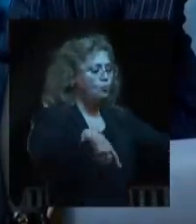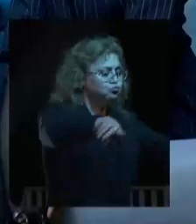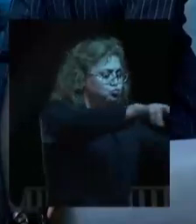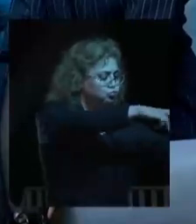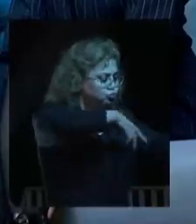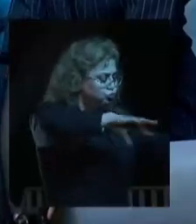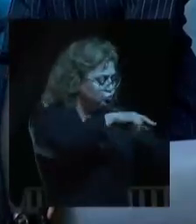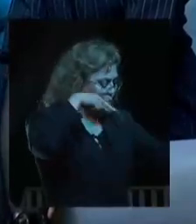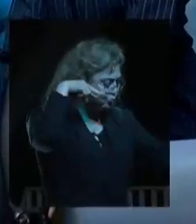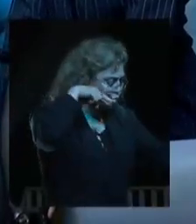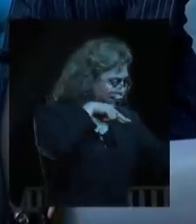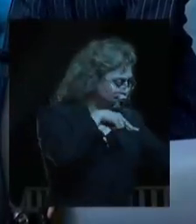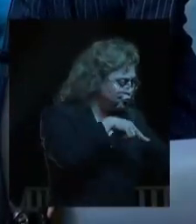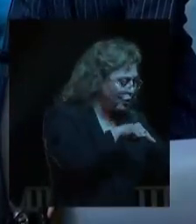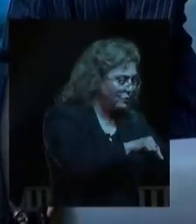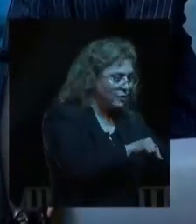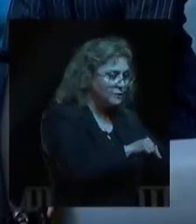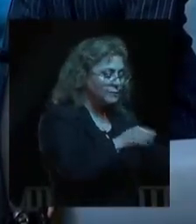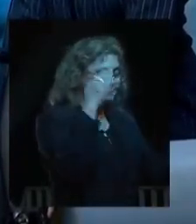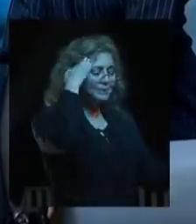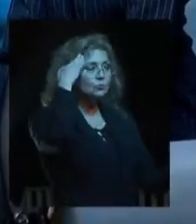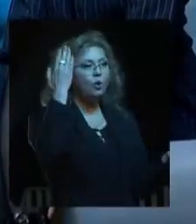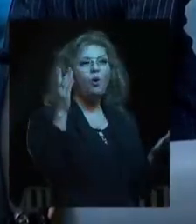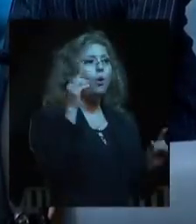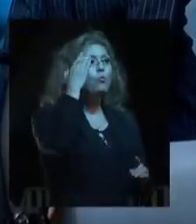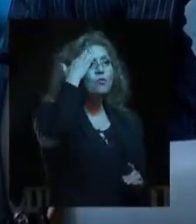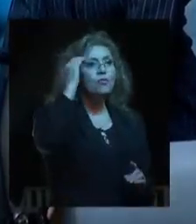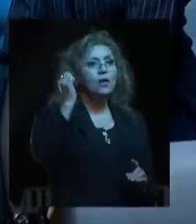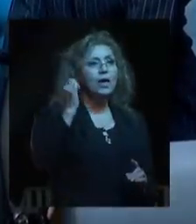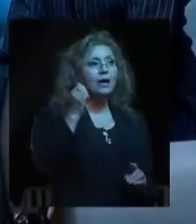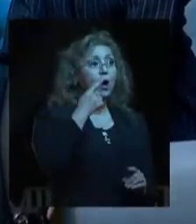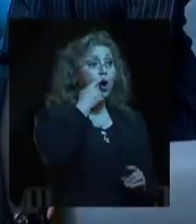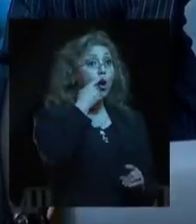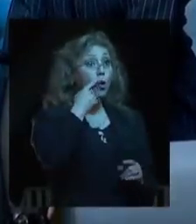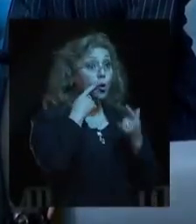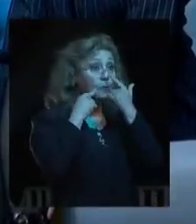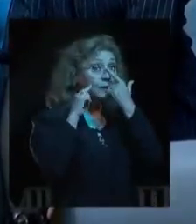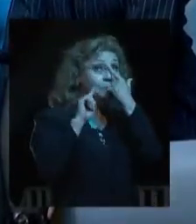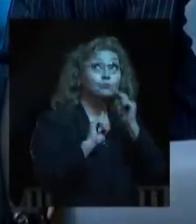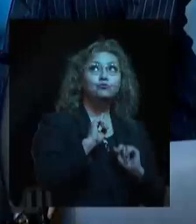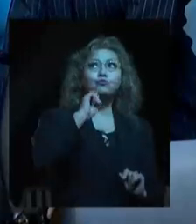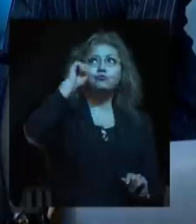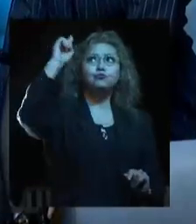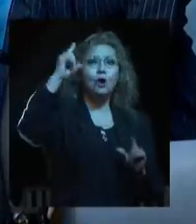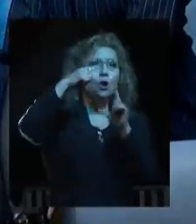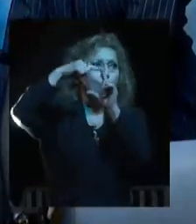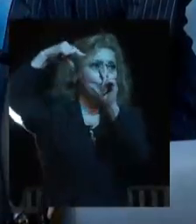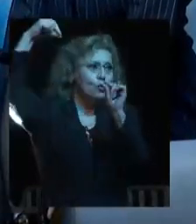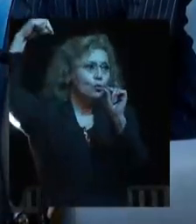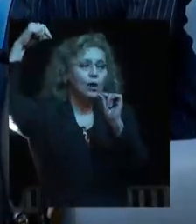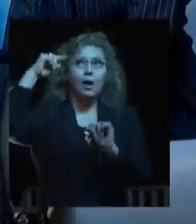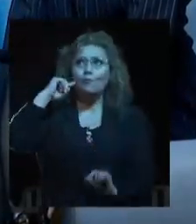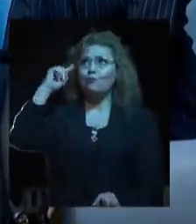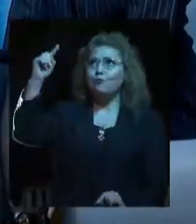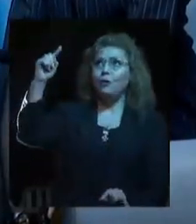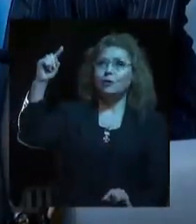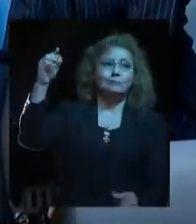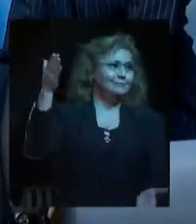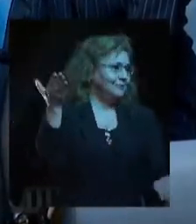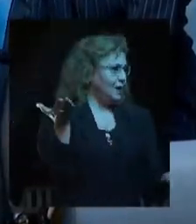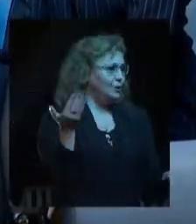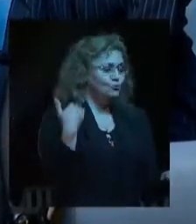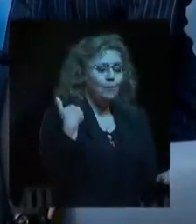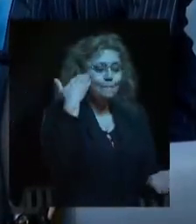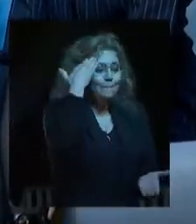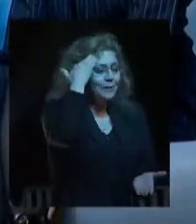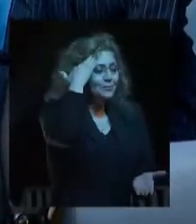¿pensó Galileo hace 400 años que un día iba a ir el hombre a pisar la luna? Galileo yo creo que no se lo soñó,